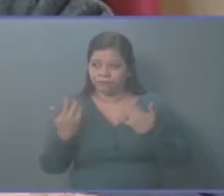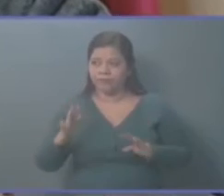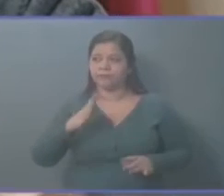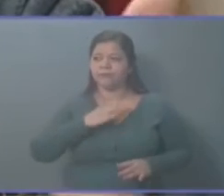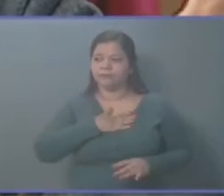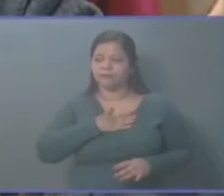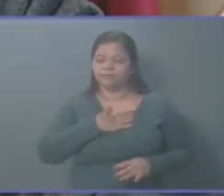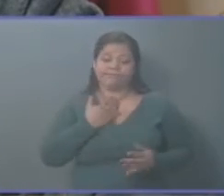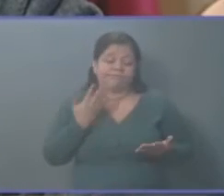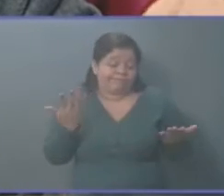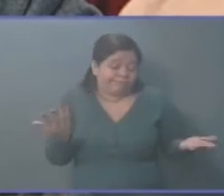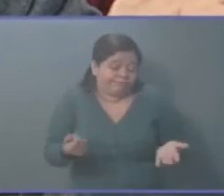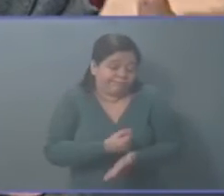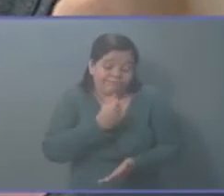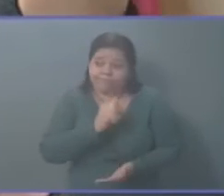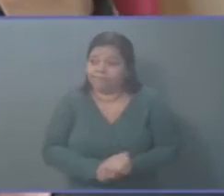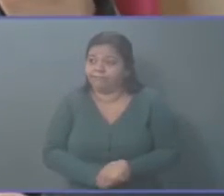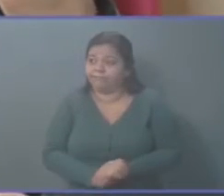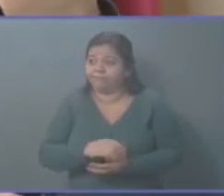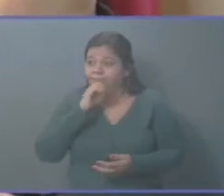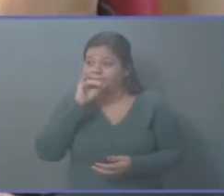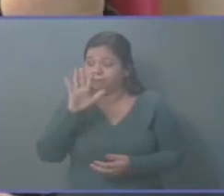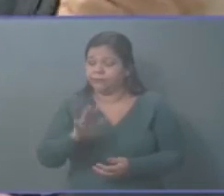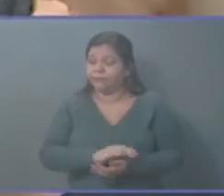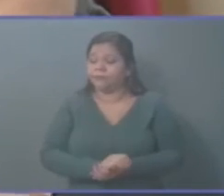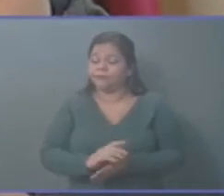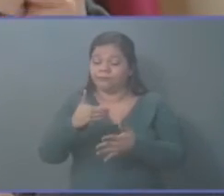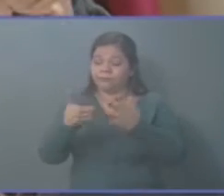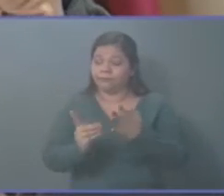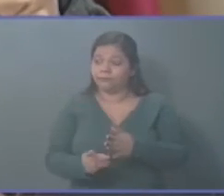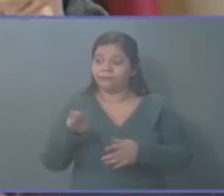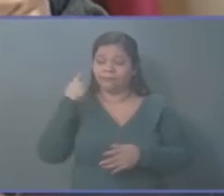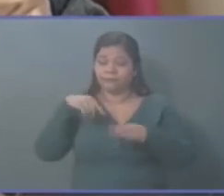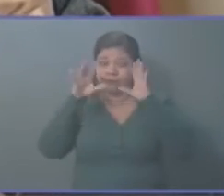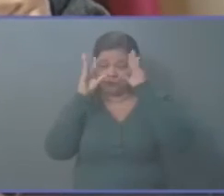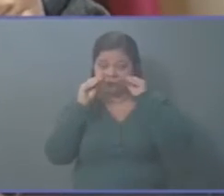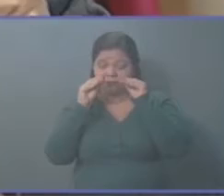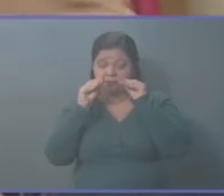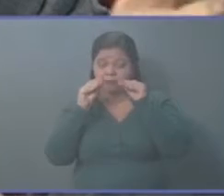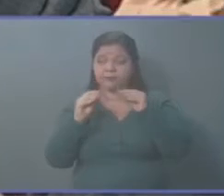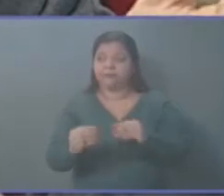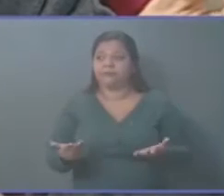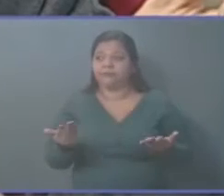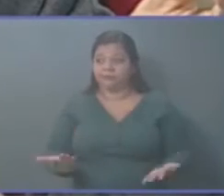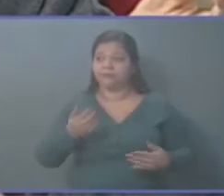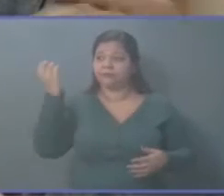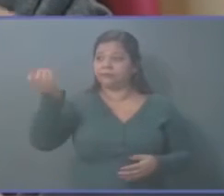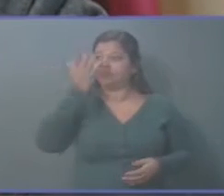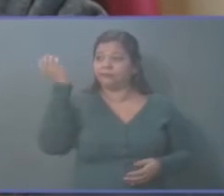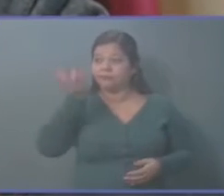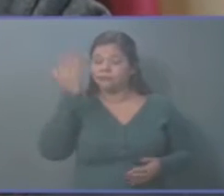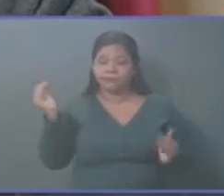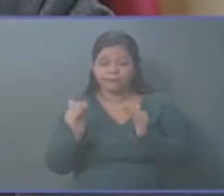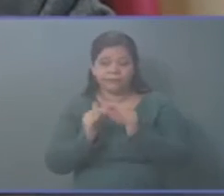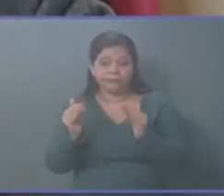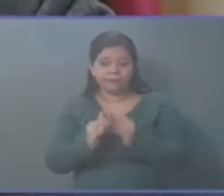Y lamentable, voy a retomar el decreto que se dio anoche, que era de emergencia también, al igual